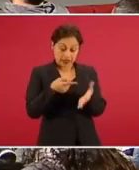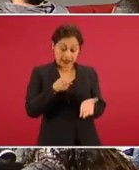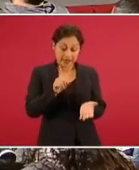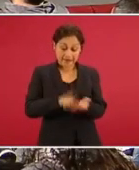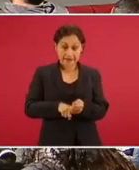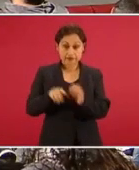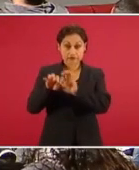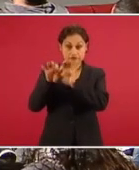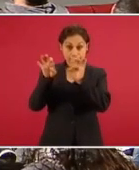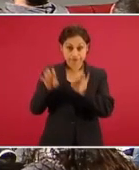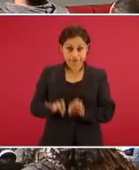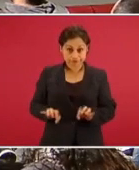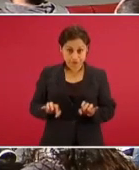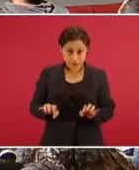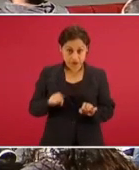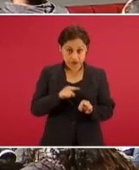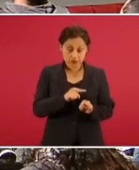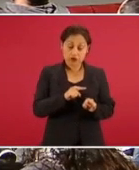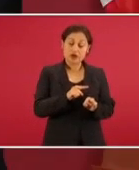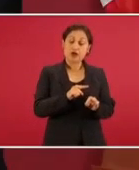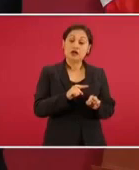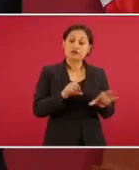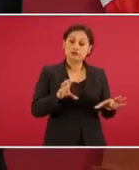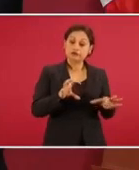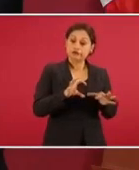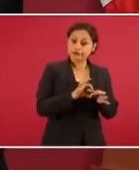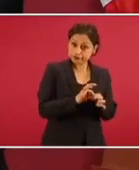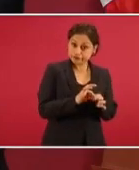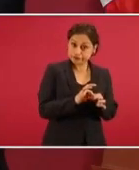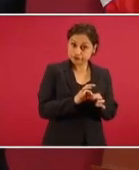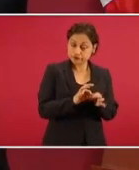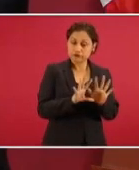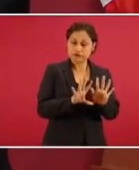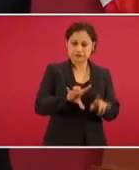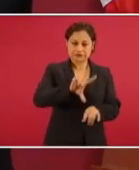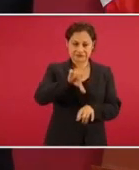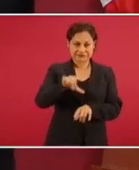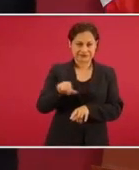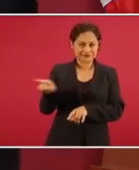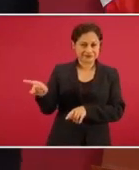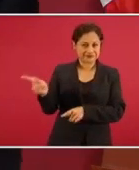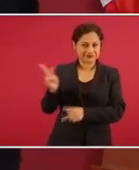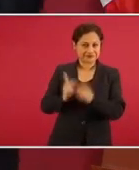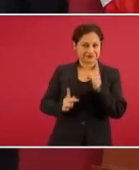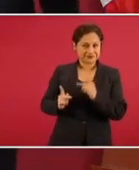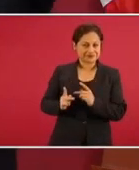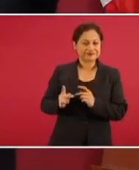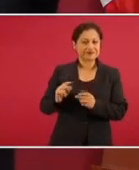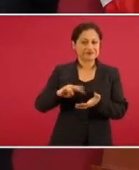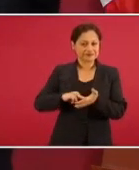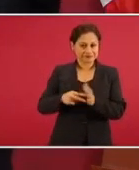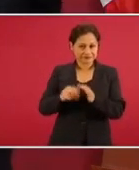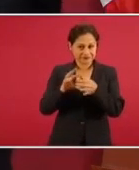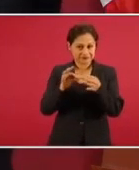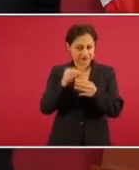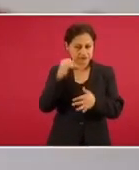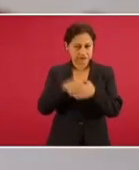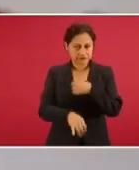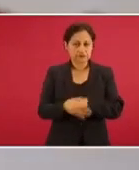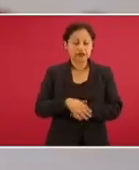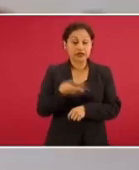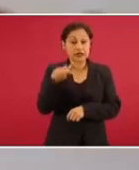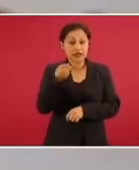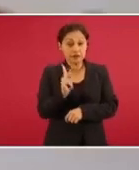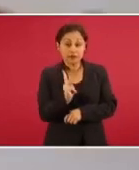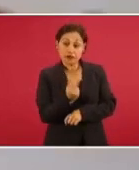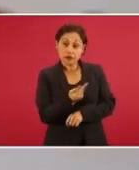que los que los controlan los comanda y es lo que explica el ingeniero morán con detalle permite la posibilidad de un desplazamiento